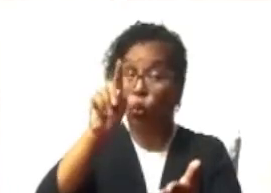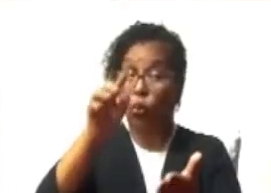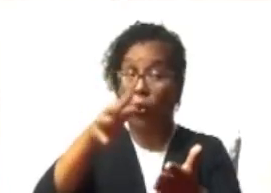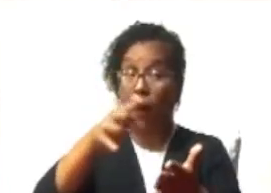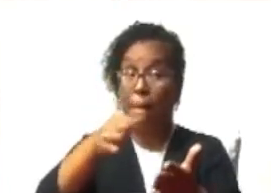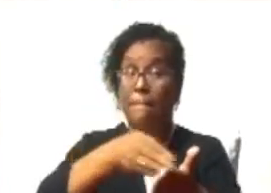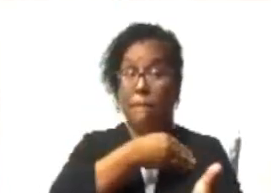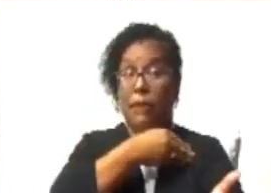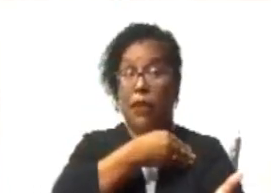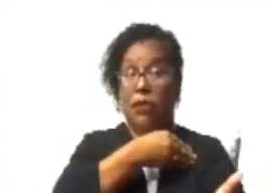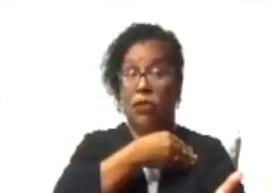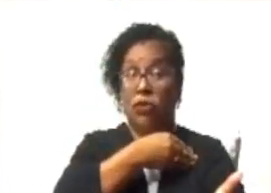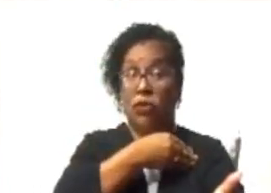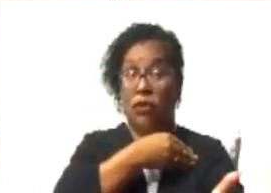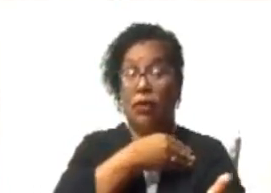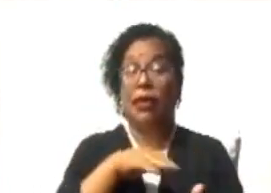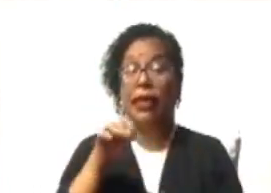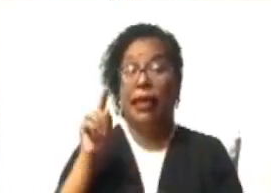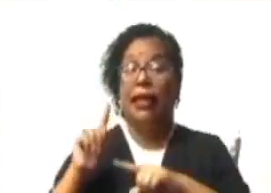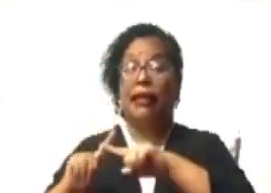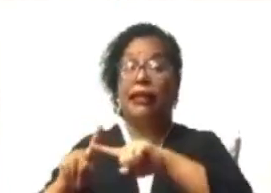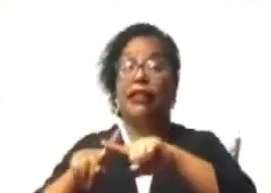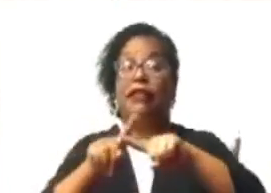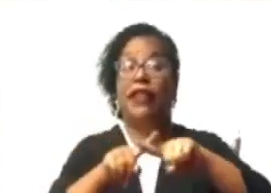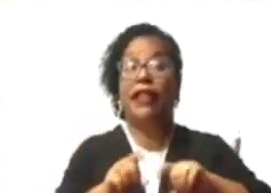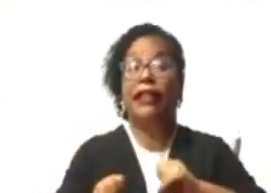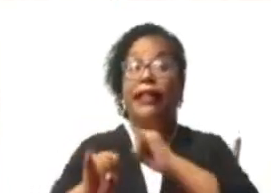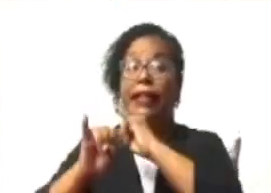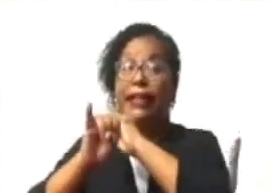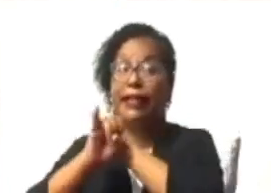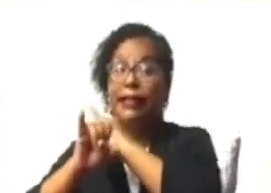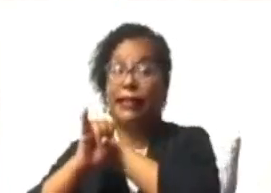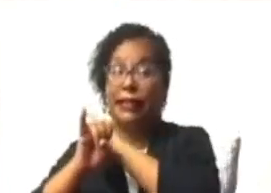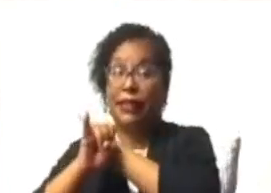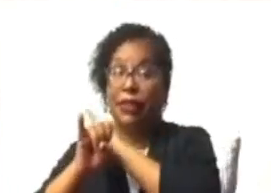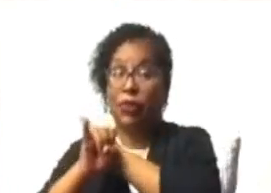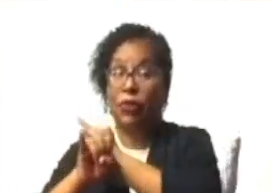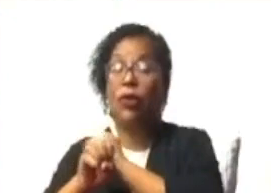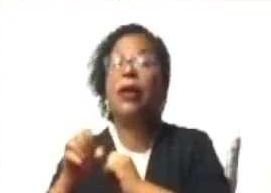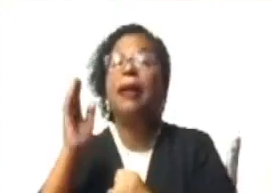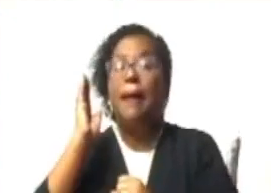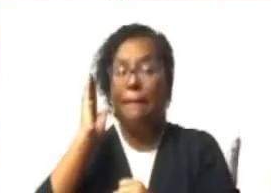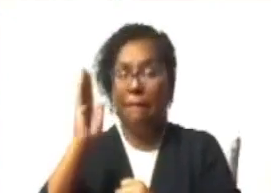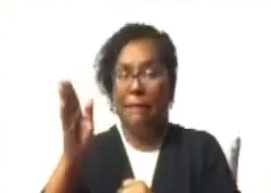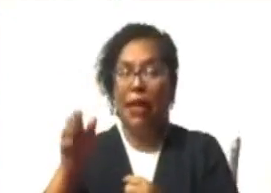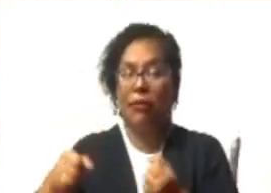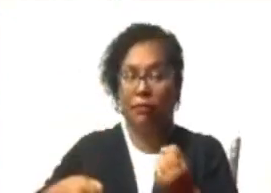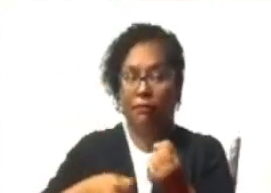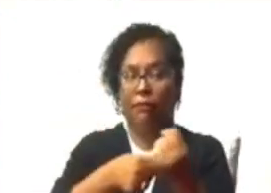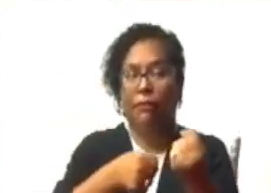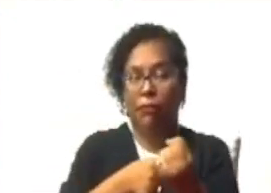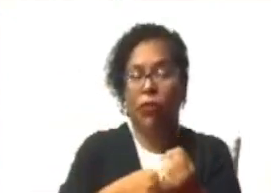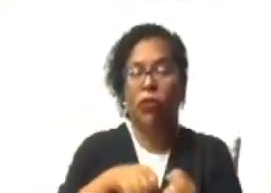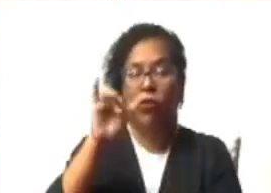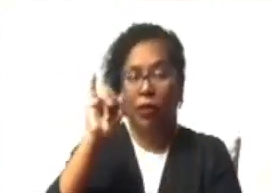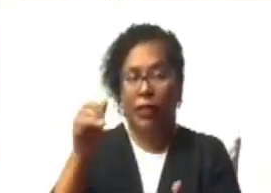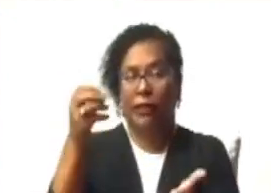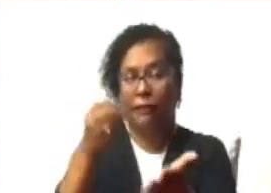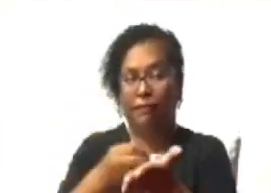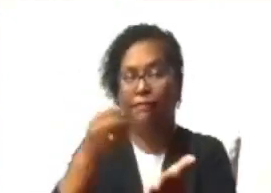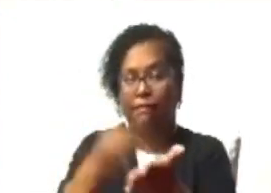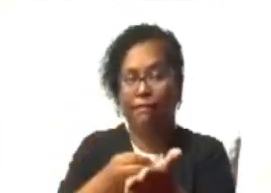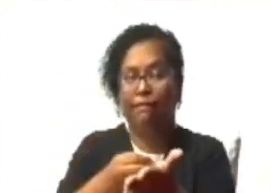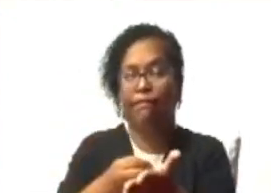de los ingresos directos de las instituciones centralizadas en la cuenta única.